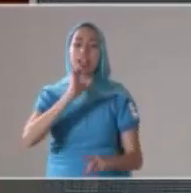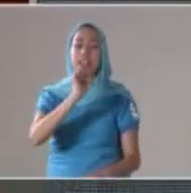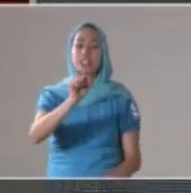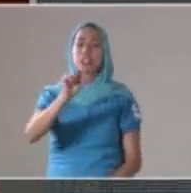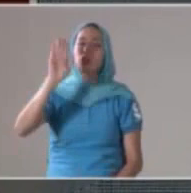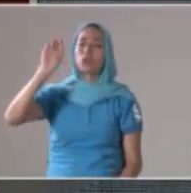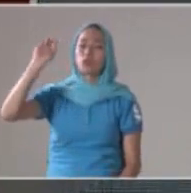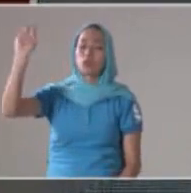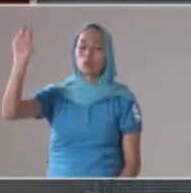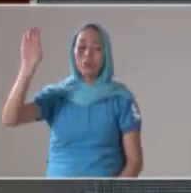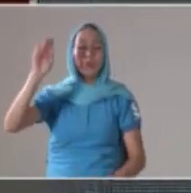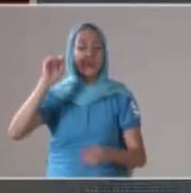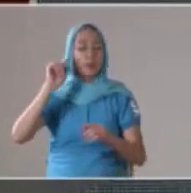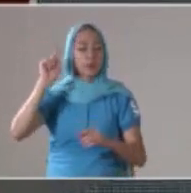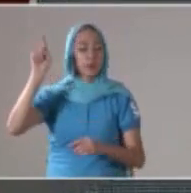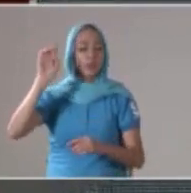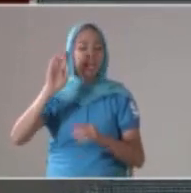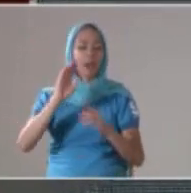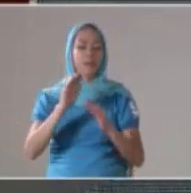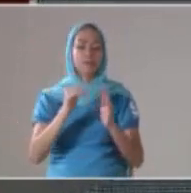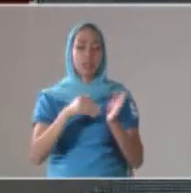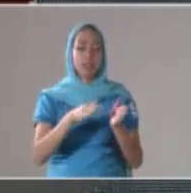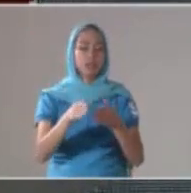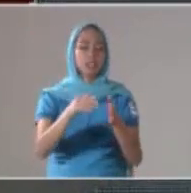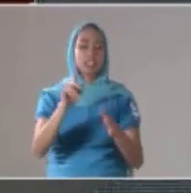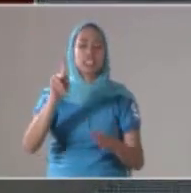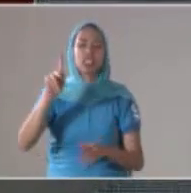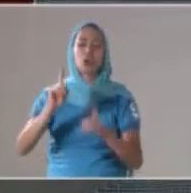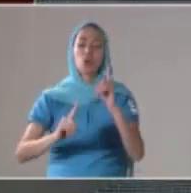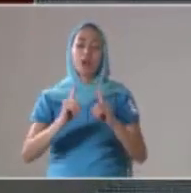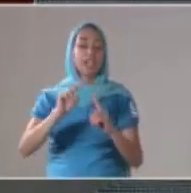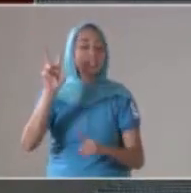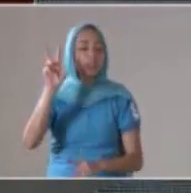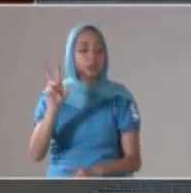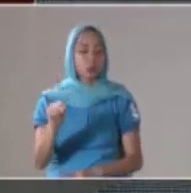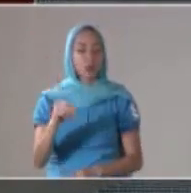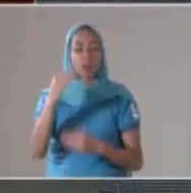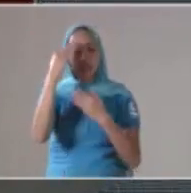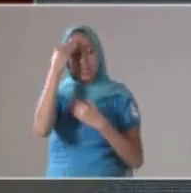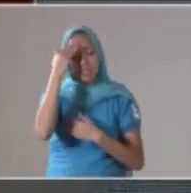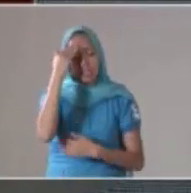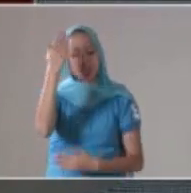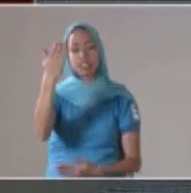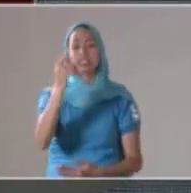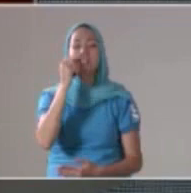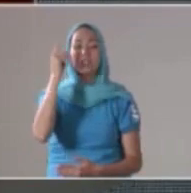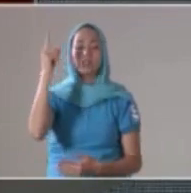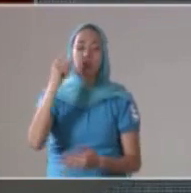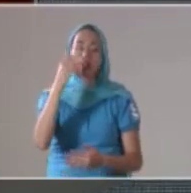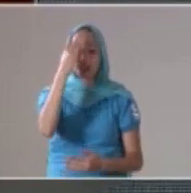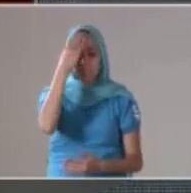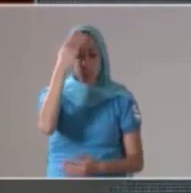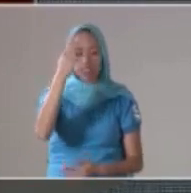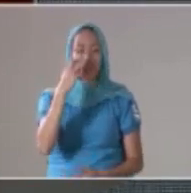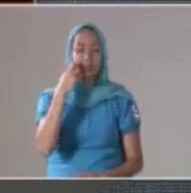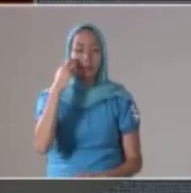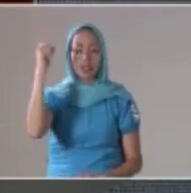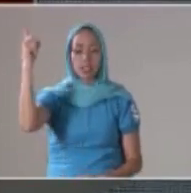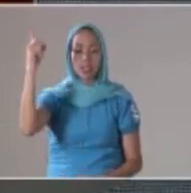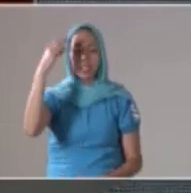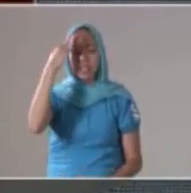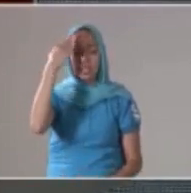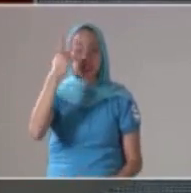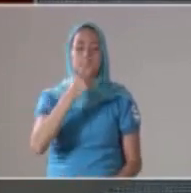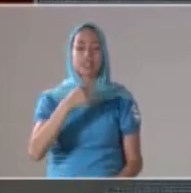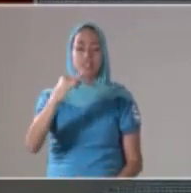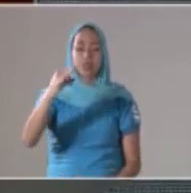tuyos y los que no son tuyos. Gracias, Señor, en el nombre de Jesús. Gracias, Padre, gracias, Hijo, y gracias, Espíritu